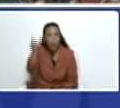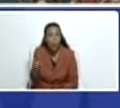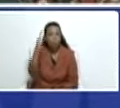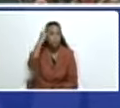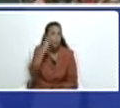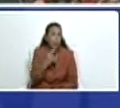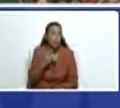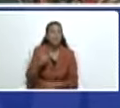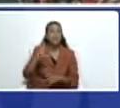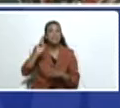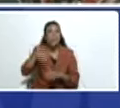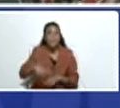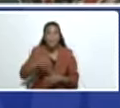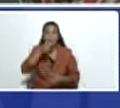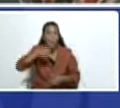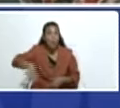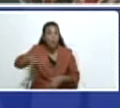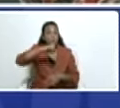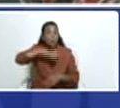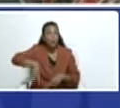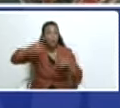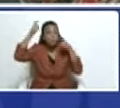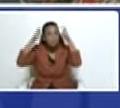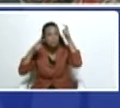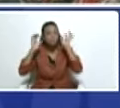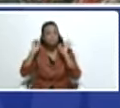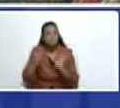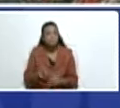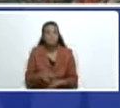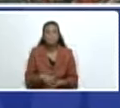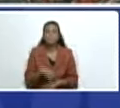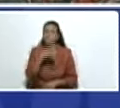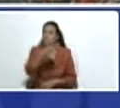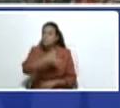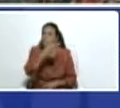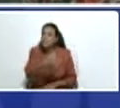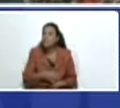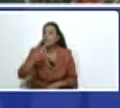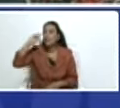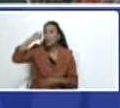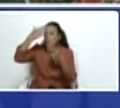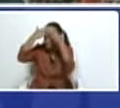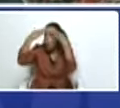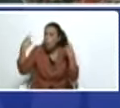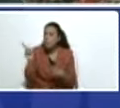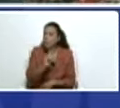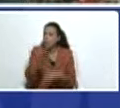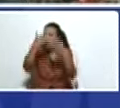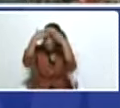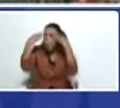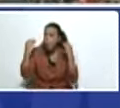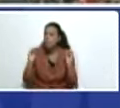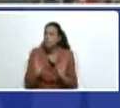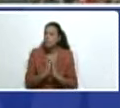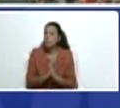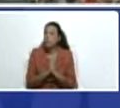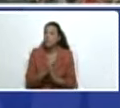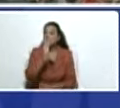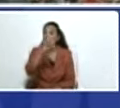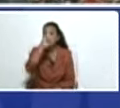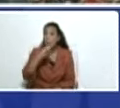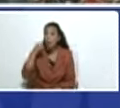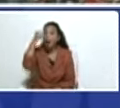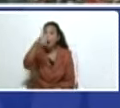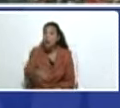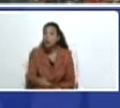de Hugo Chávez. Y siempre lo digo, no está de más recordarlo hoy, a 5 años